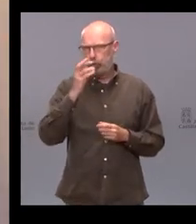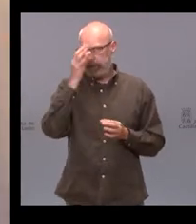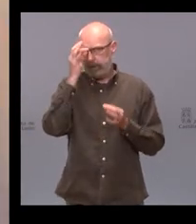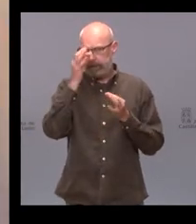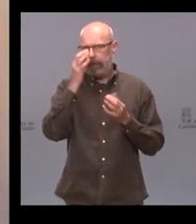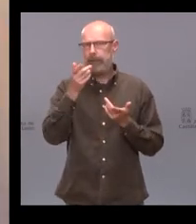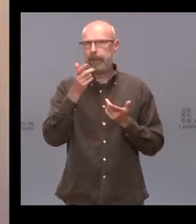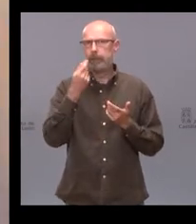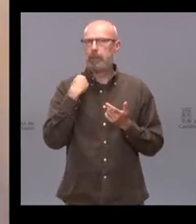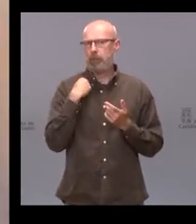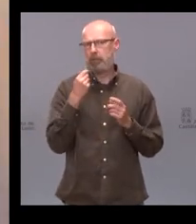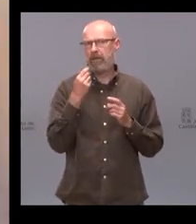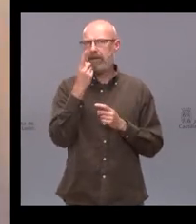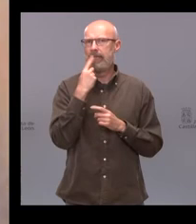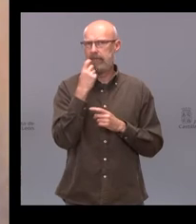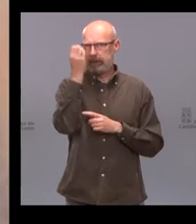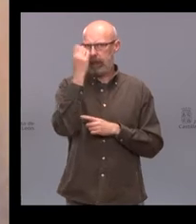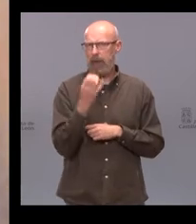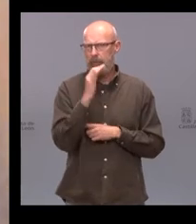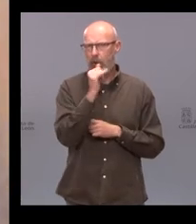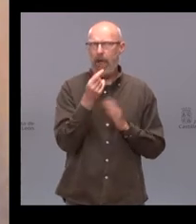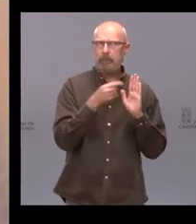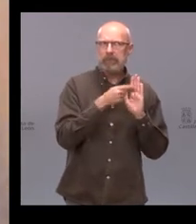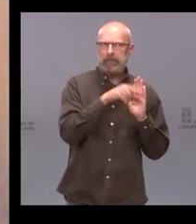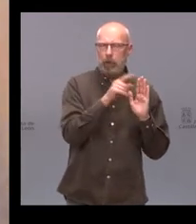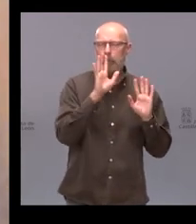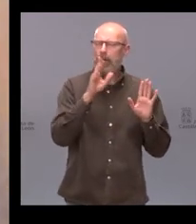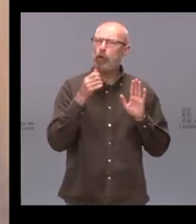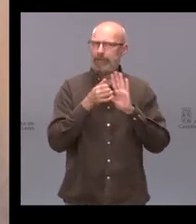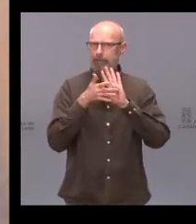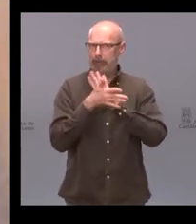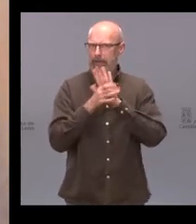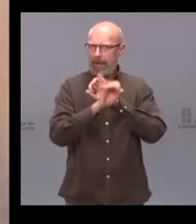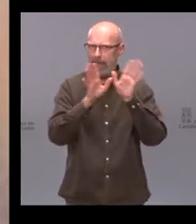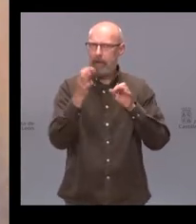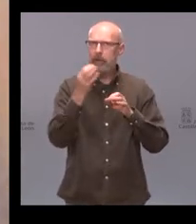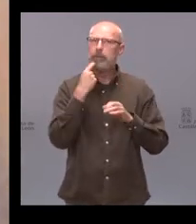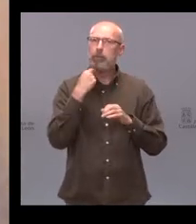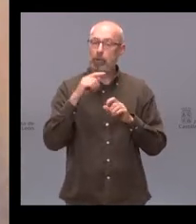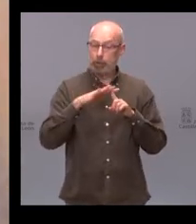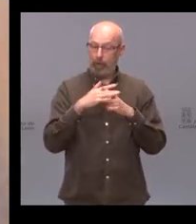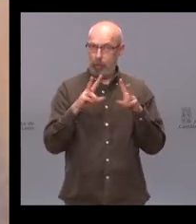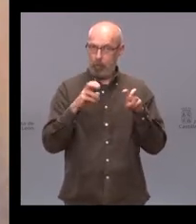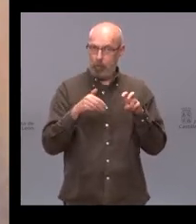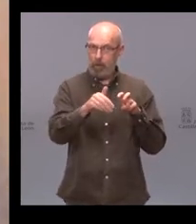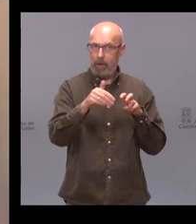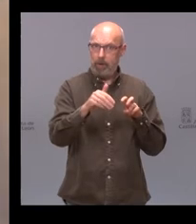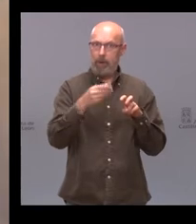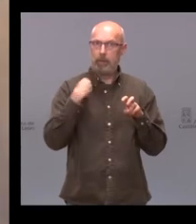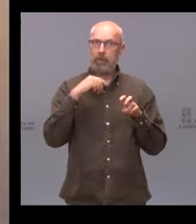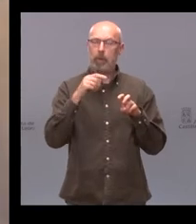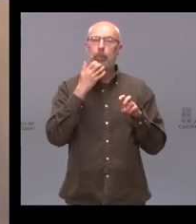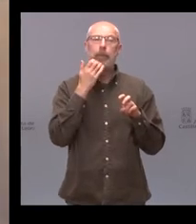venga en el semáforo, pero que quisiera aclarar un poco especialmente, es que va a ocurrir también esta nueva circunstancia con ciertos eventos